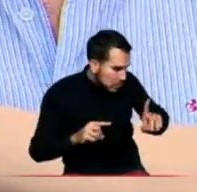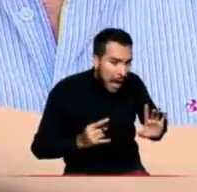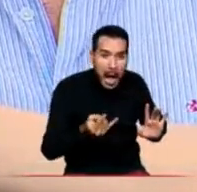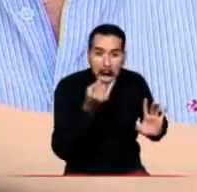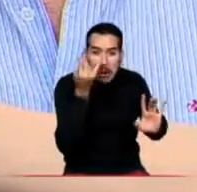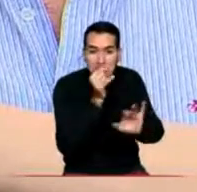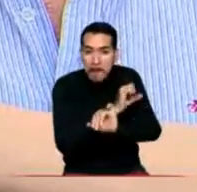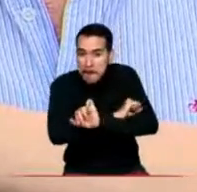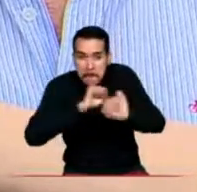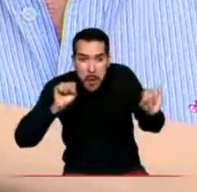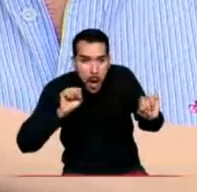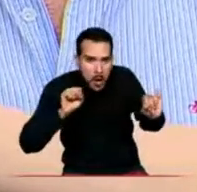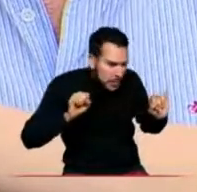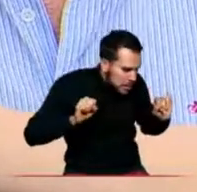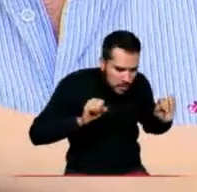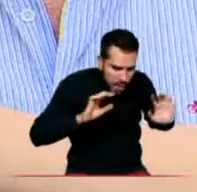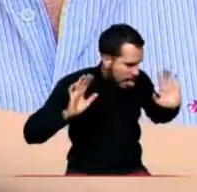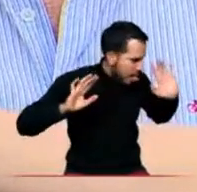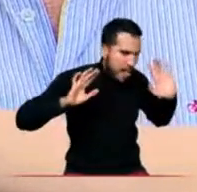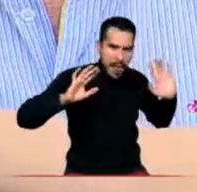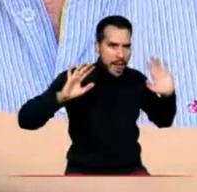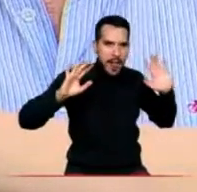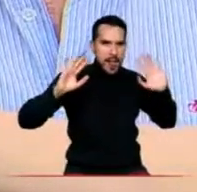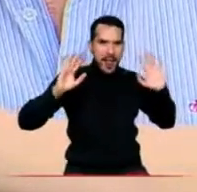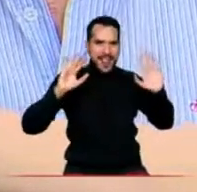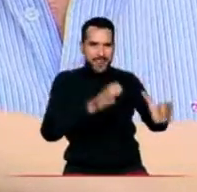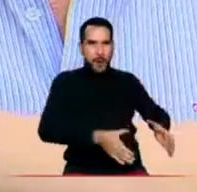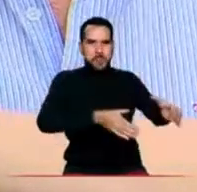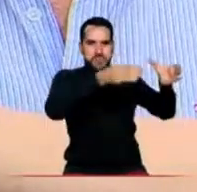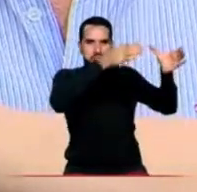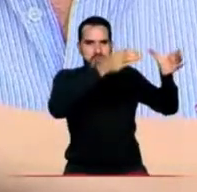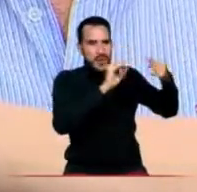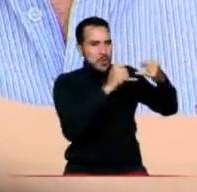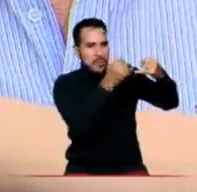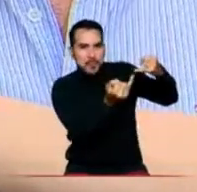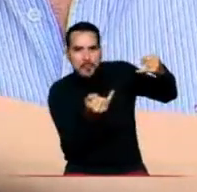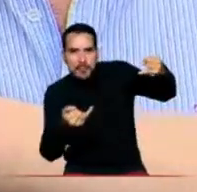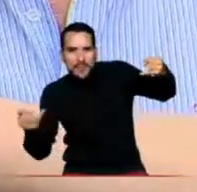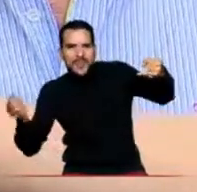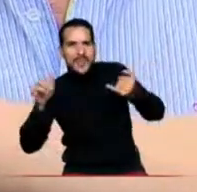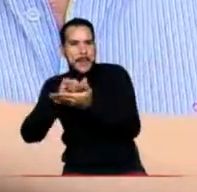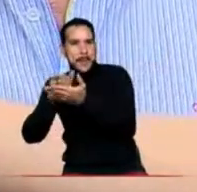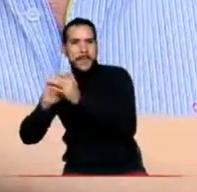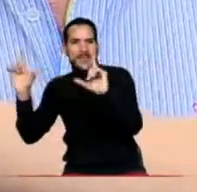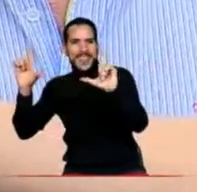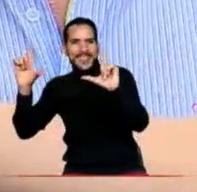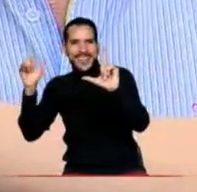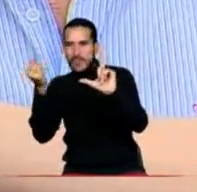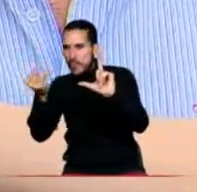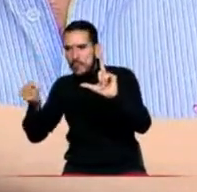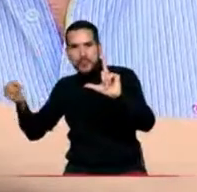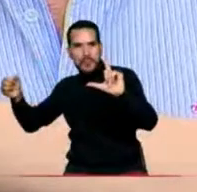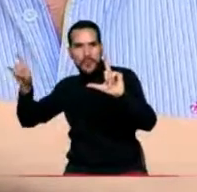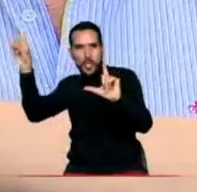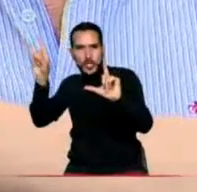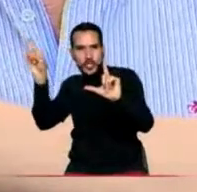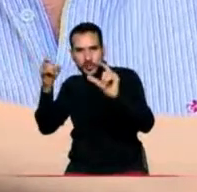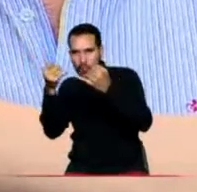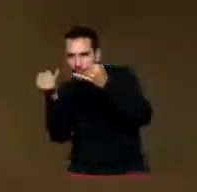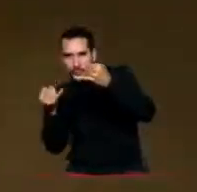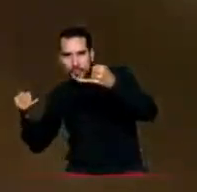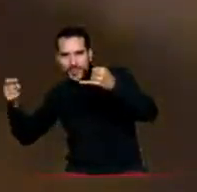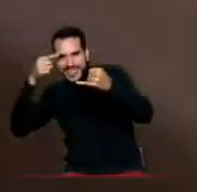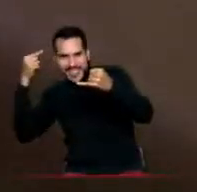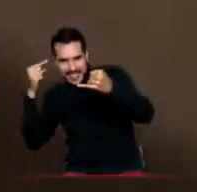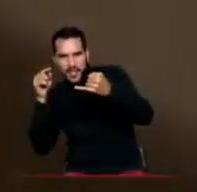se encuentra un cilindro con un cable coaxial de color blanco de televisión y se restablece el tráfico en ese sector